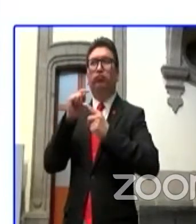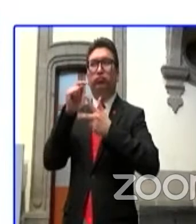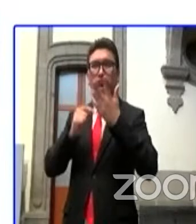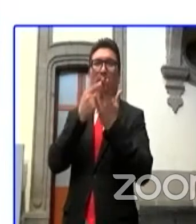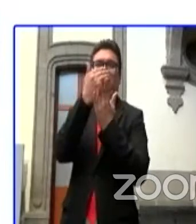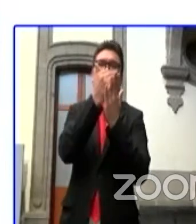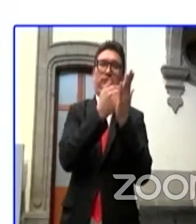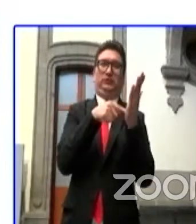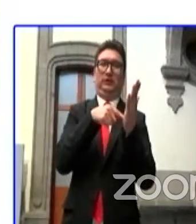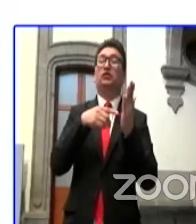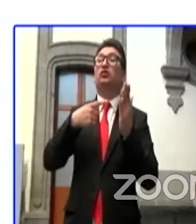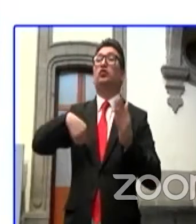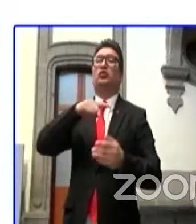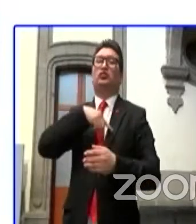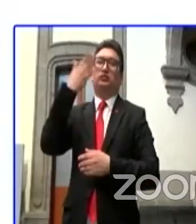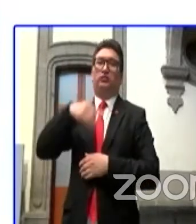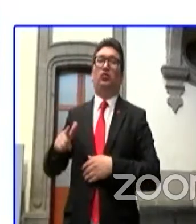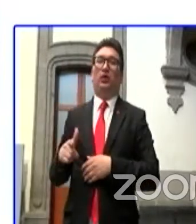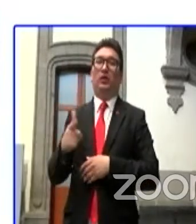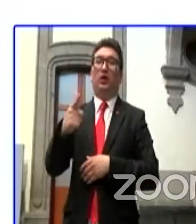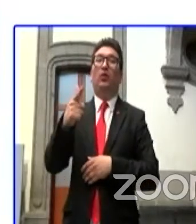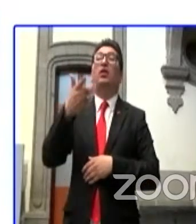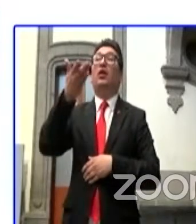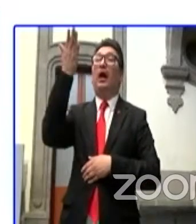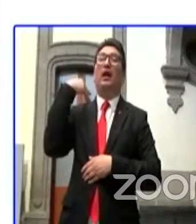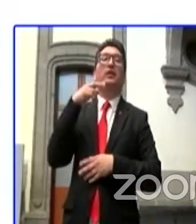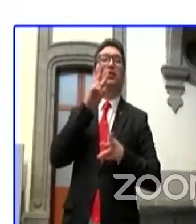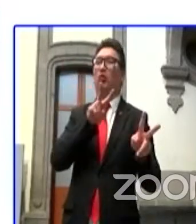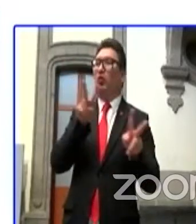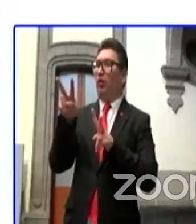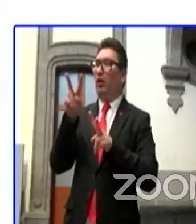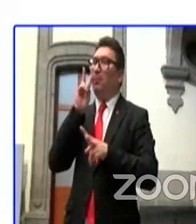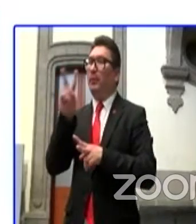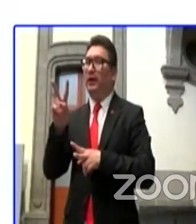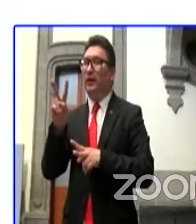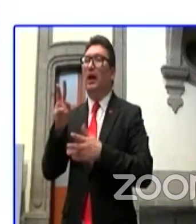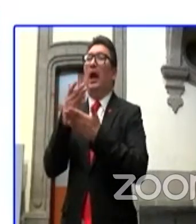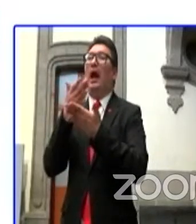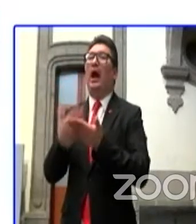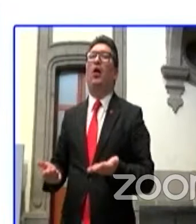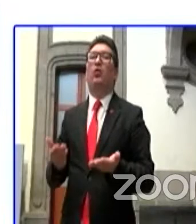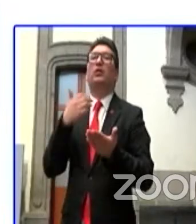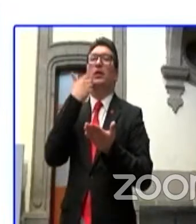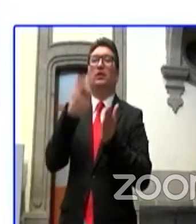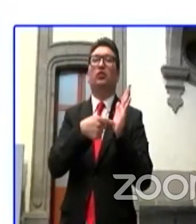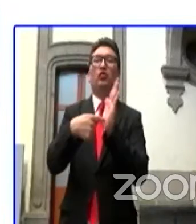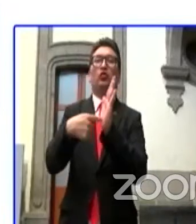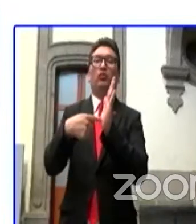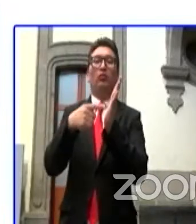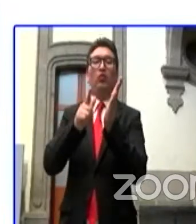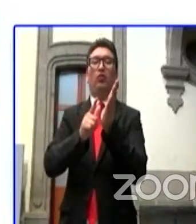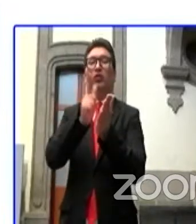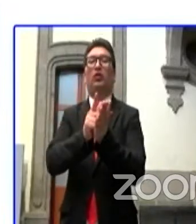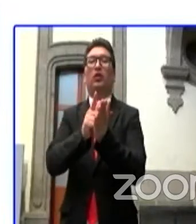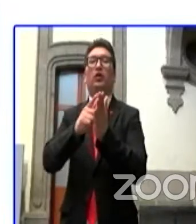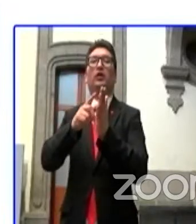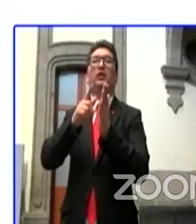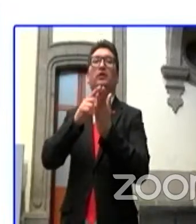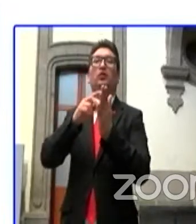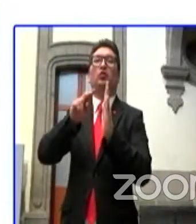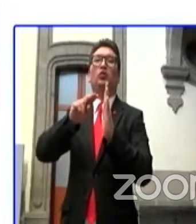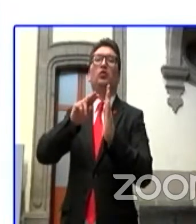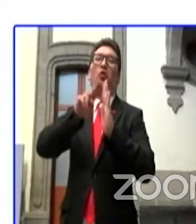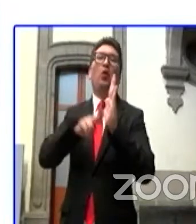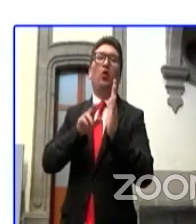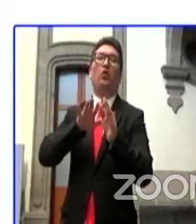Pasamos en Guanajuato de visibilizar, y me gustaría dejarlo normalizado. Que la lengua de seña